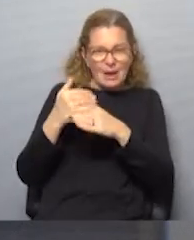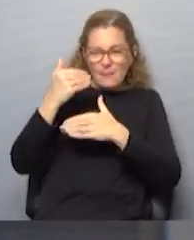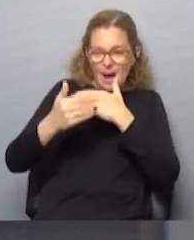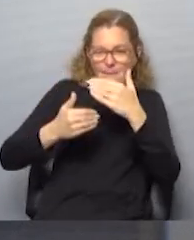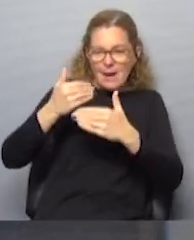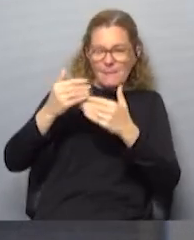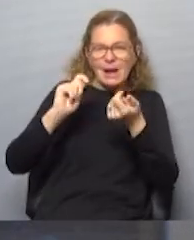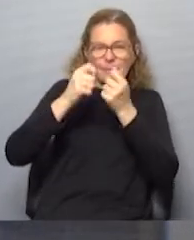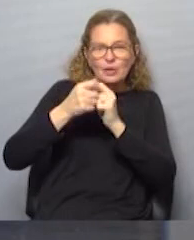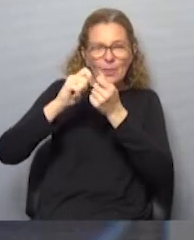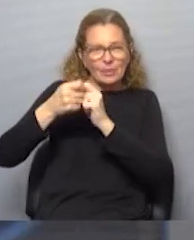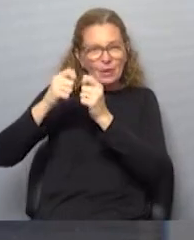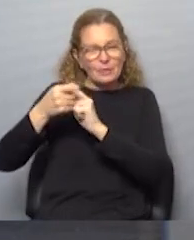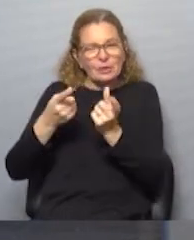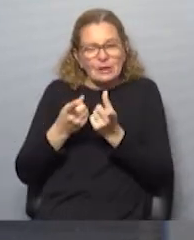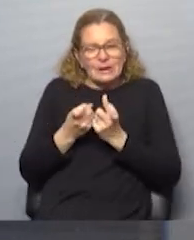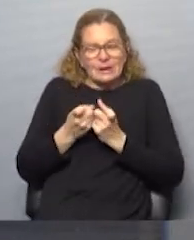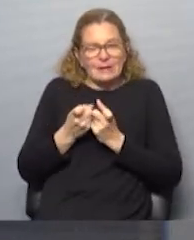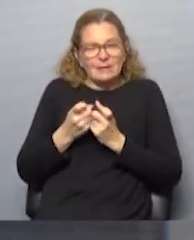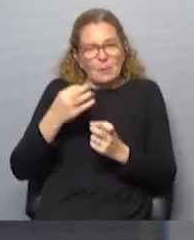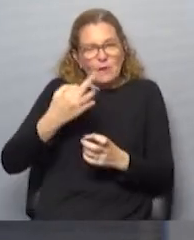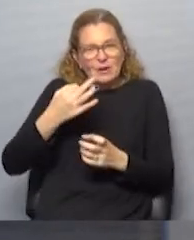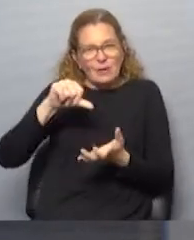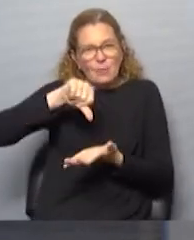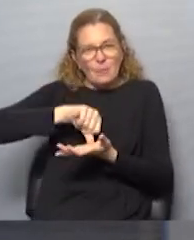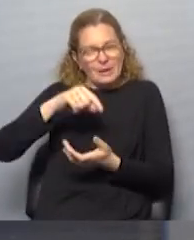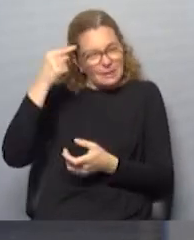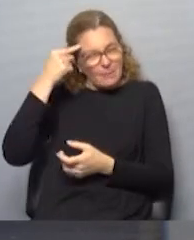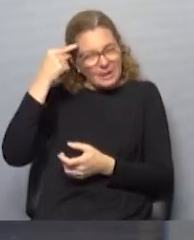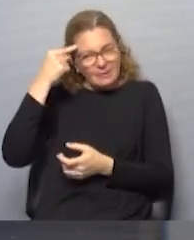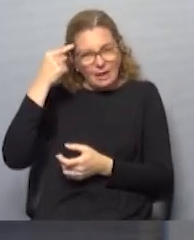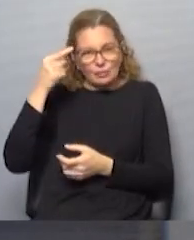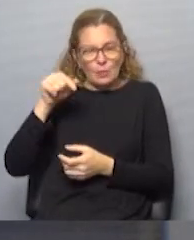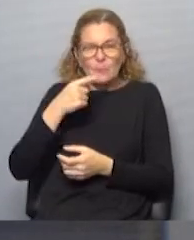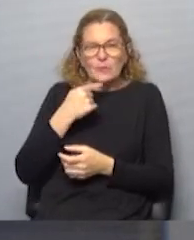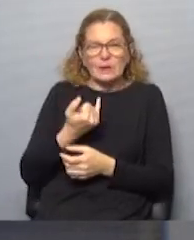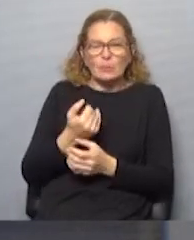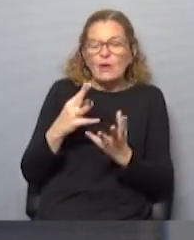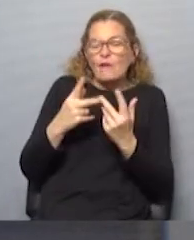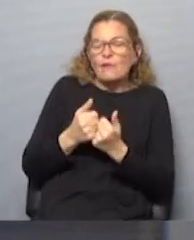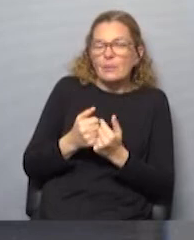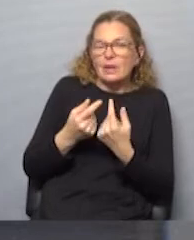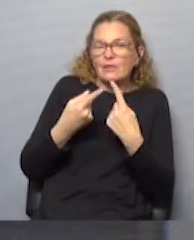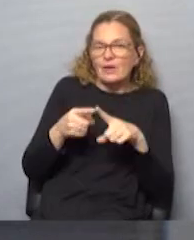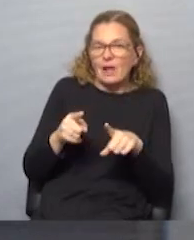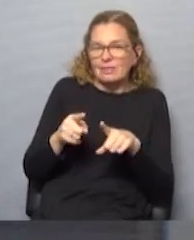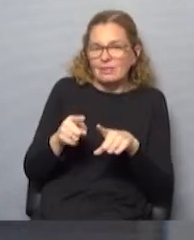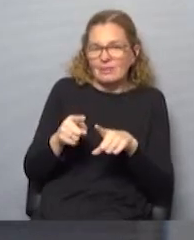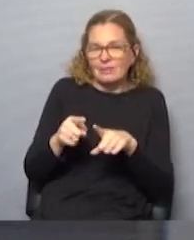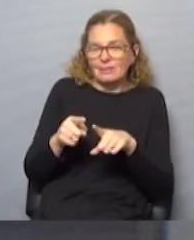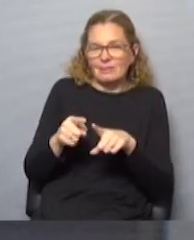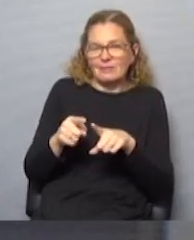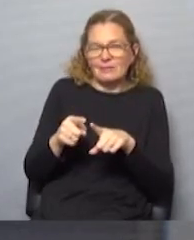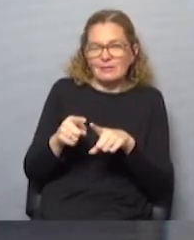hacia eso entonces necesitamos realmente como país estar pensando en una estrategia a nivel